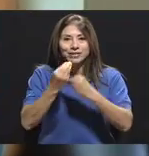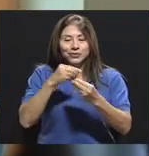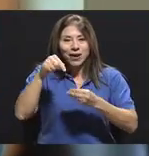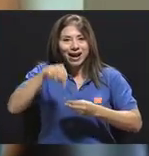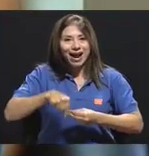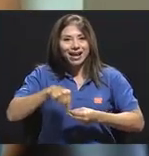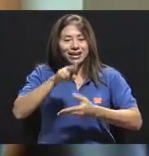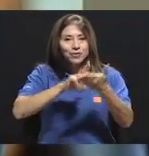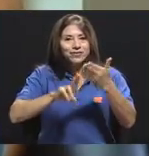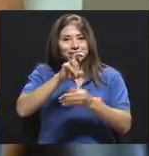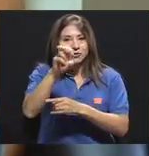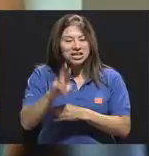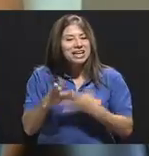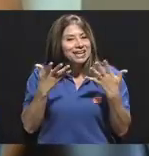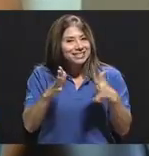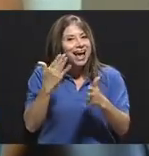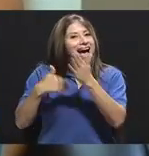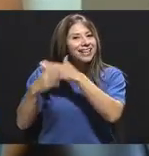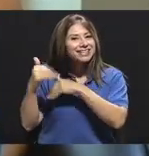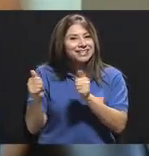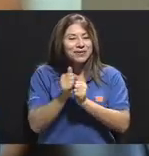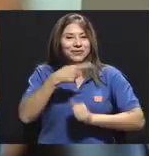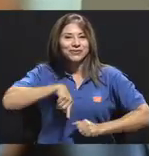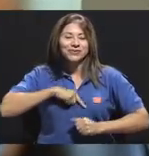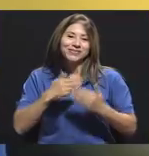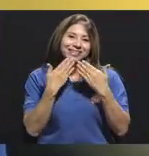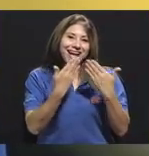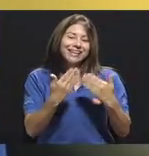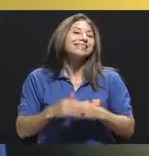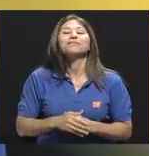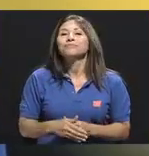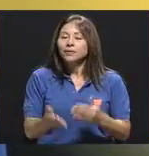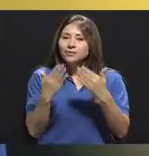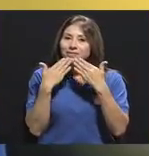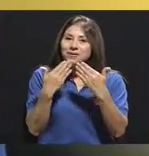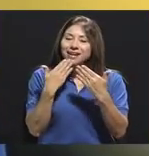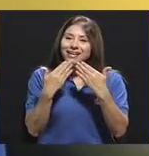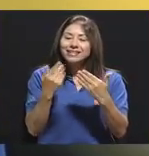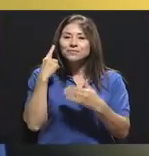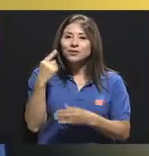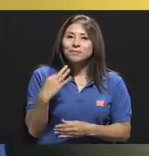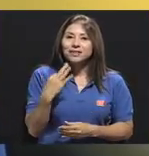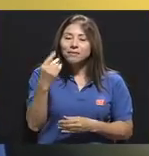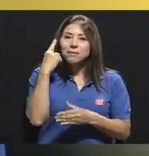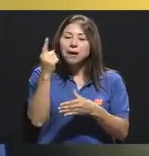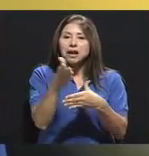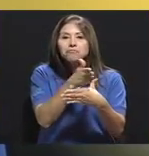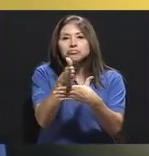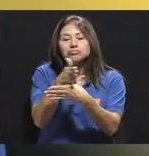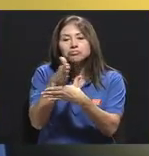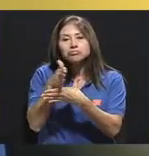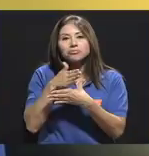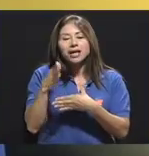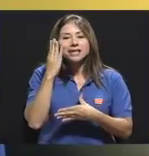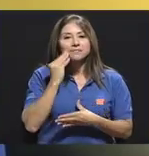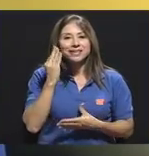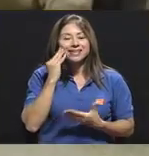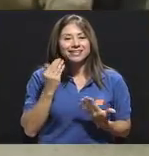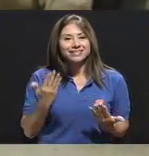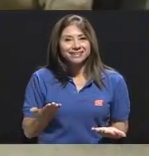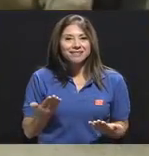acompañado en otras oportunidades y doña Viviana Gracias por estar aquí con nosotros Muchas gracias por invitarme para compartir un poco e la experiencia que